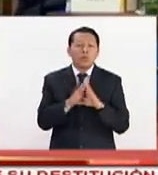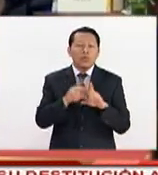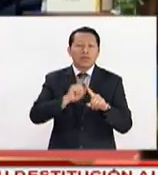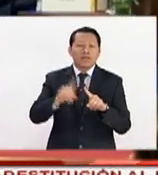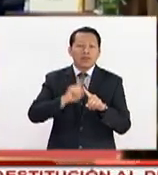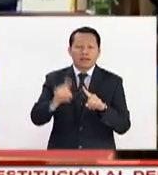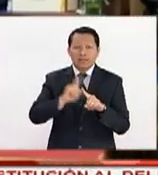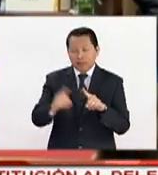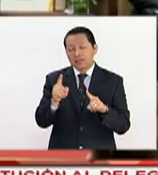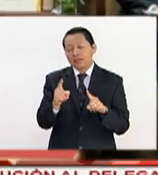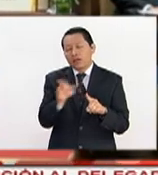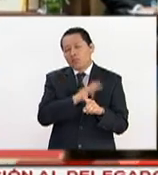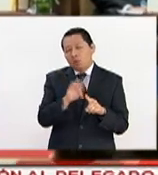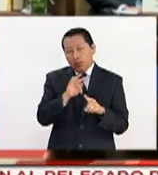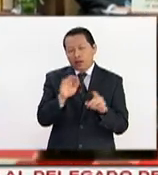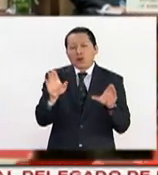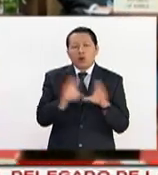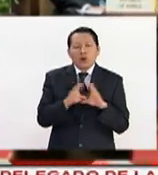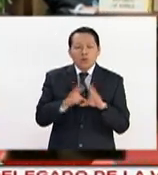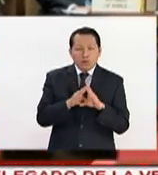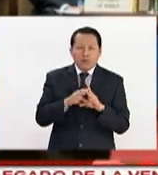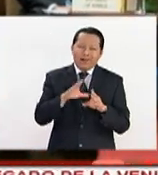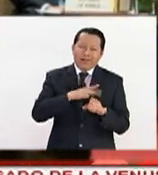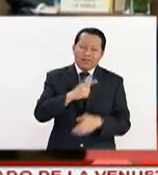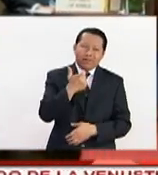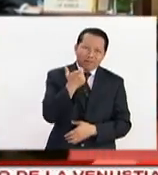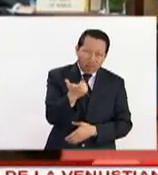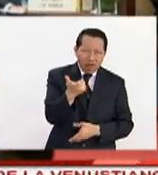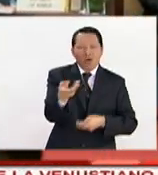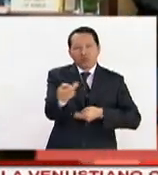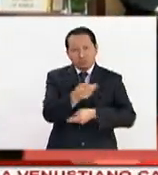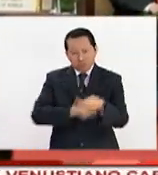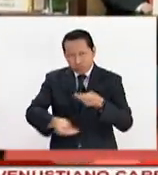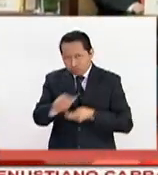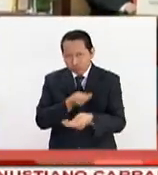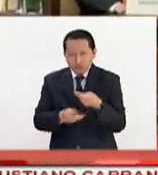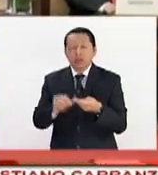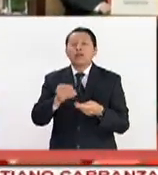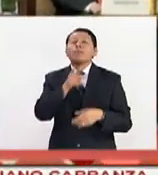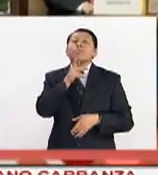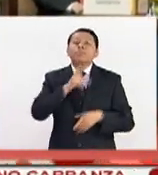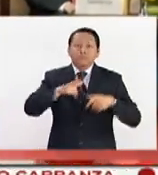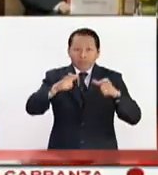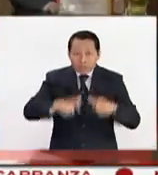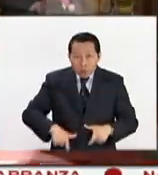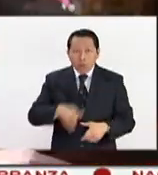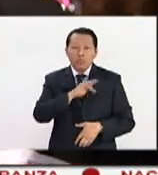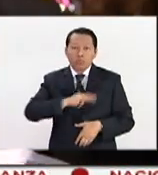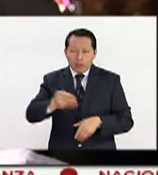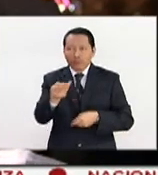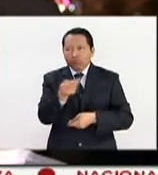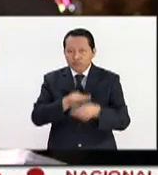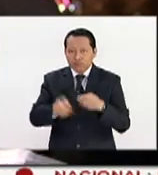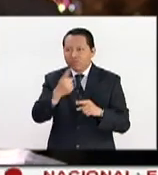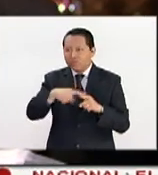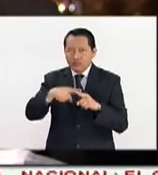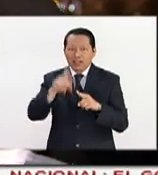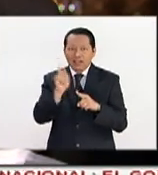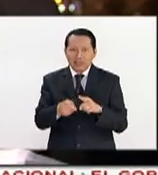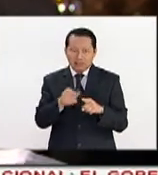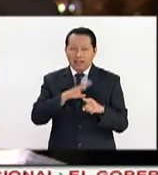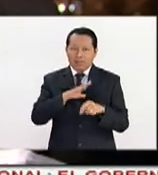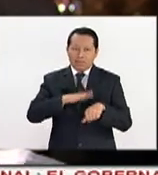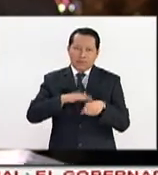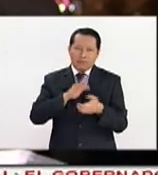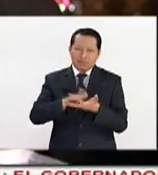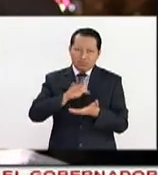consumo circulan las divisas, circula el dinero, se mueve el petróleo. Es una cadena sin fin. Para Televisión Educativa, Reyes Razo